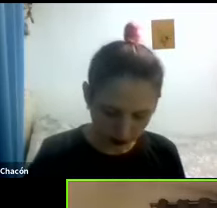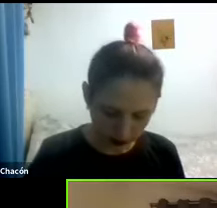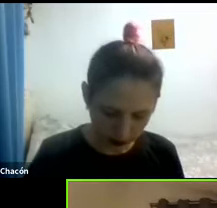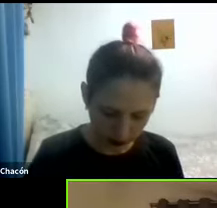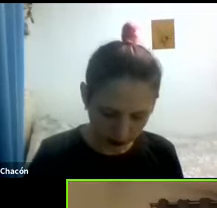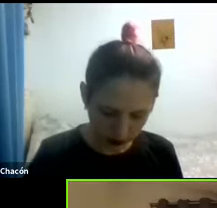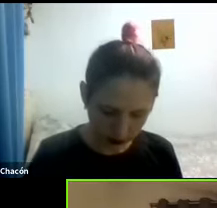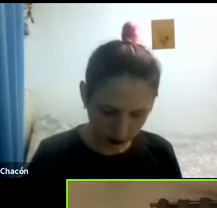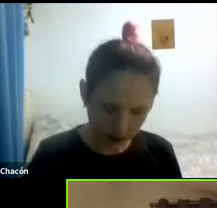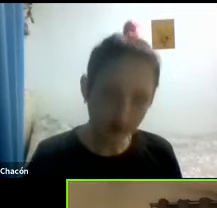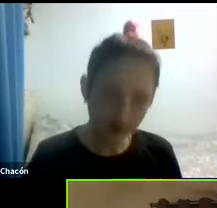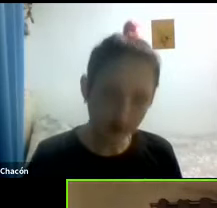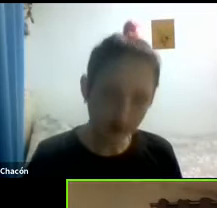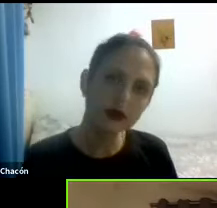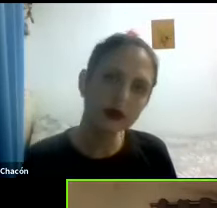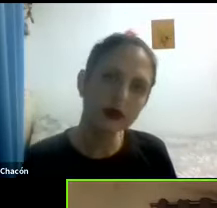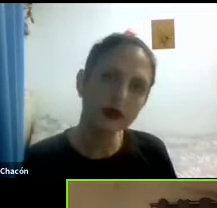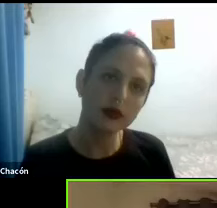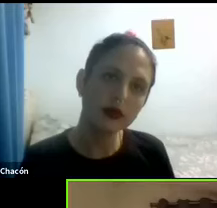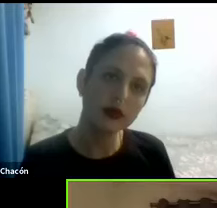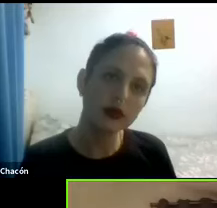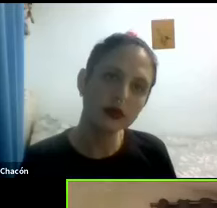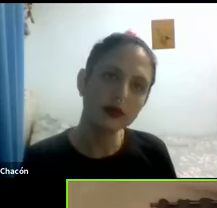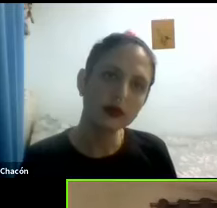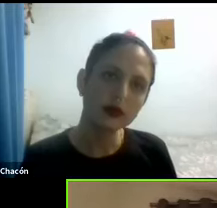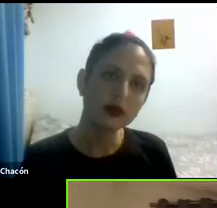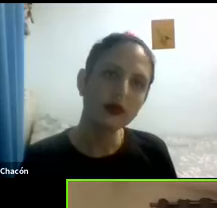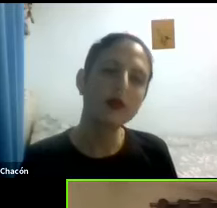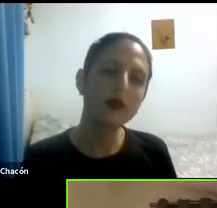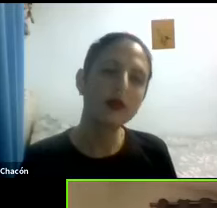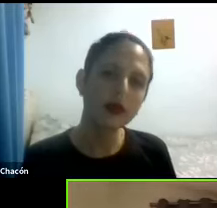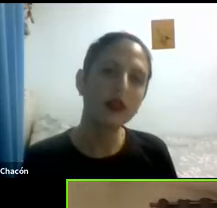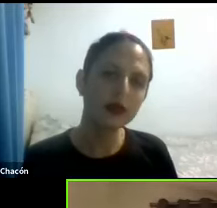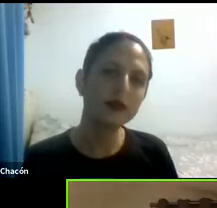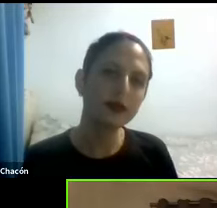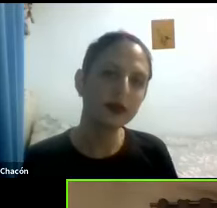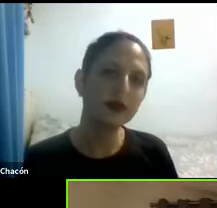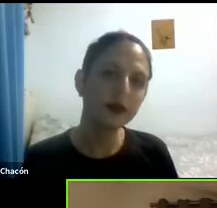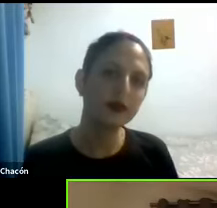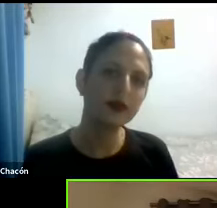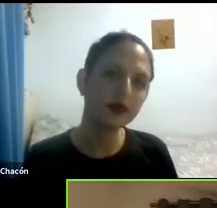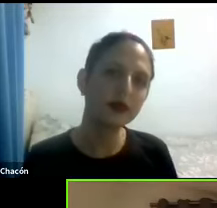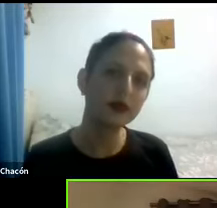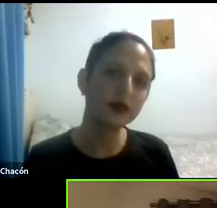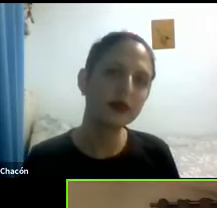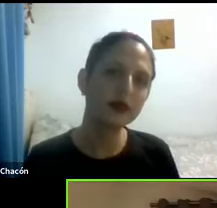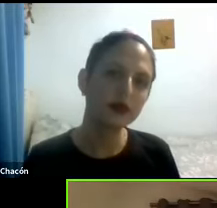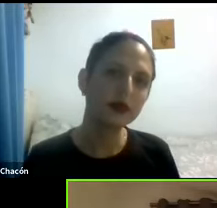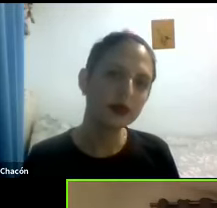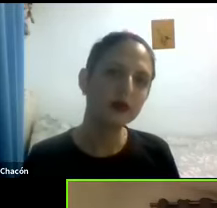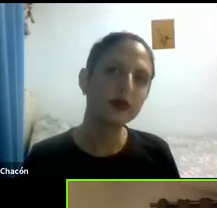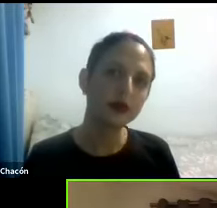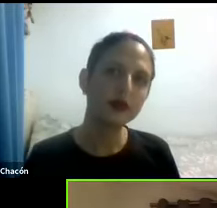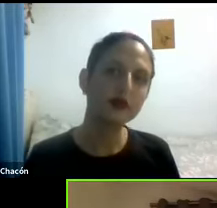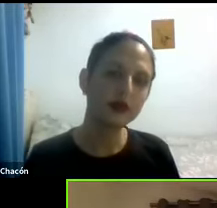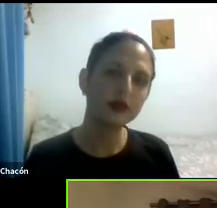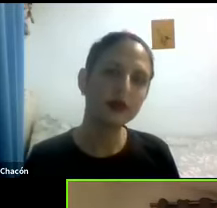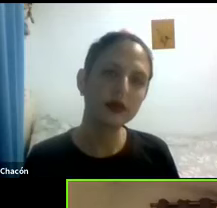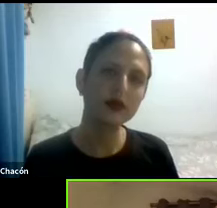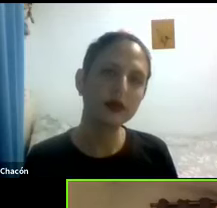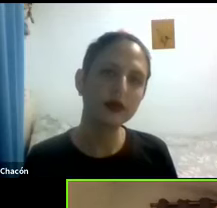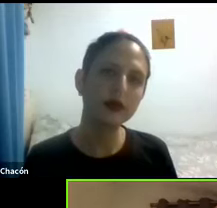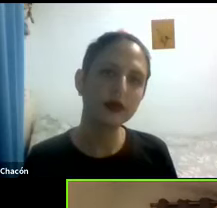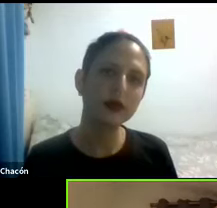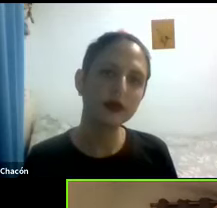grandes temas del documental que la familia su dinámica su dinámica migratoria pero sobre